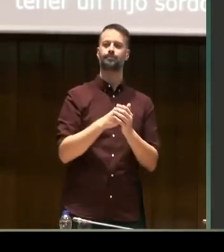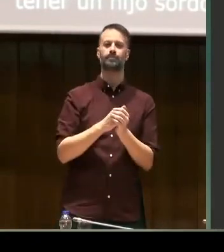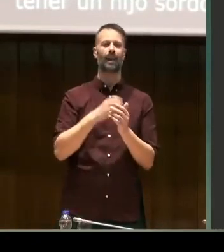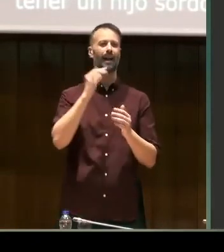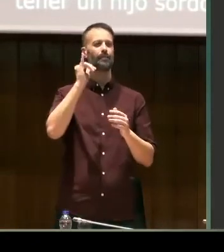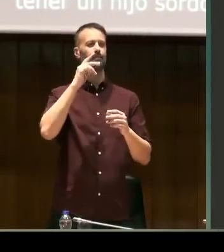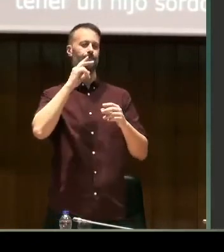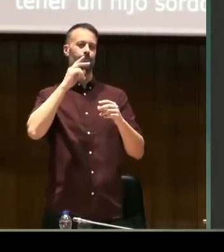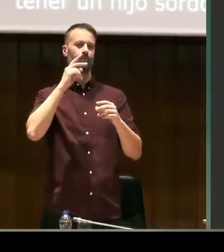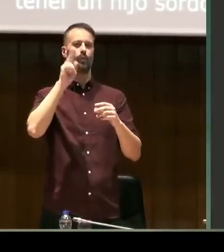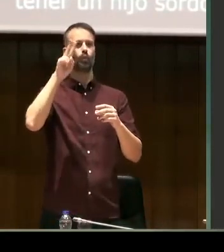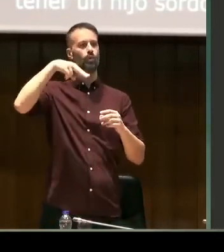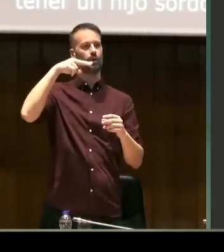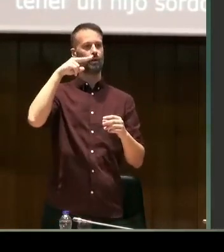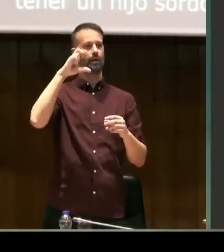Una sería